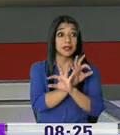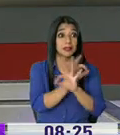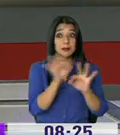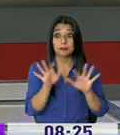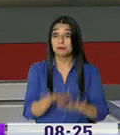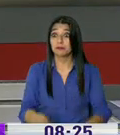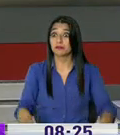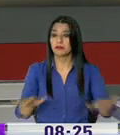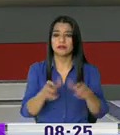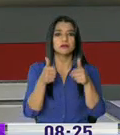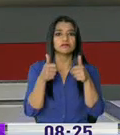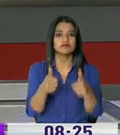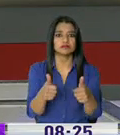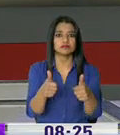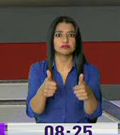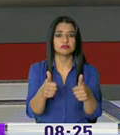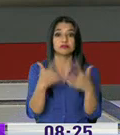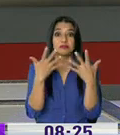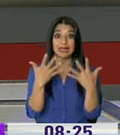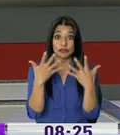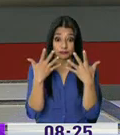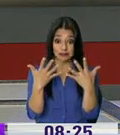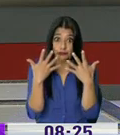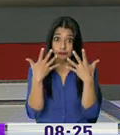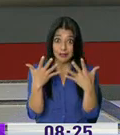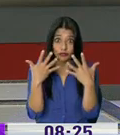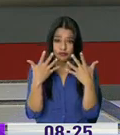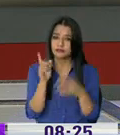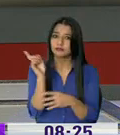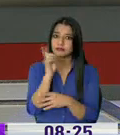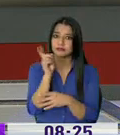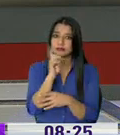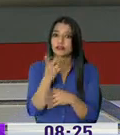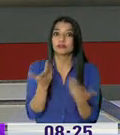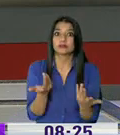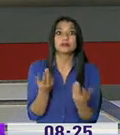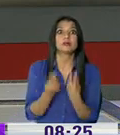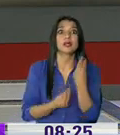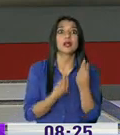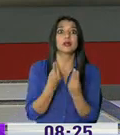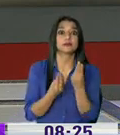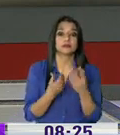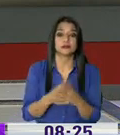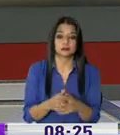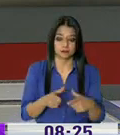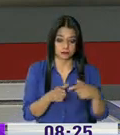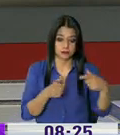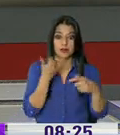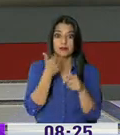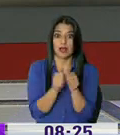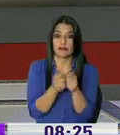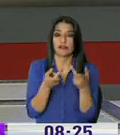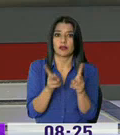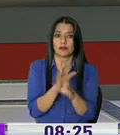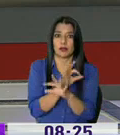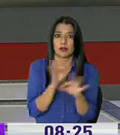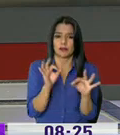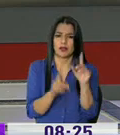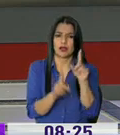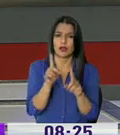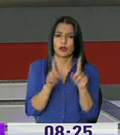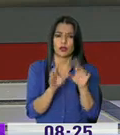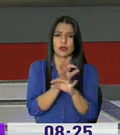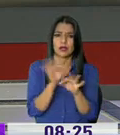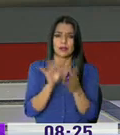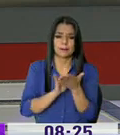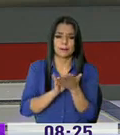estratégicos es válido. A veces solo estamos haciendo las manos. ¿Y esto? Hay que limpiarlos. Han aparecido unas que son de